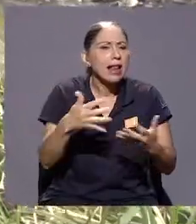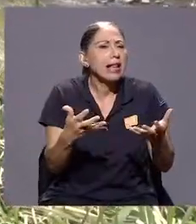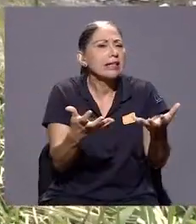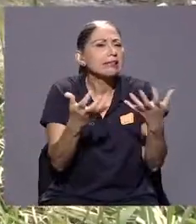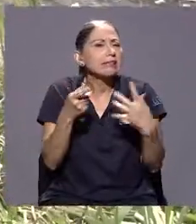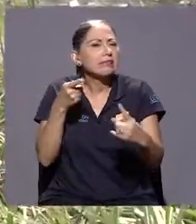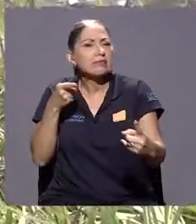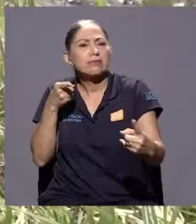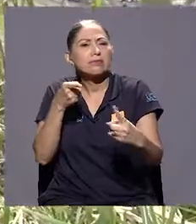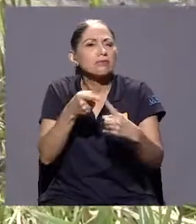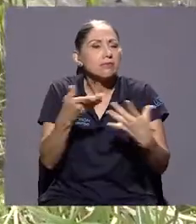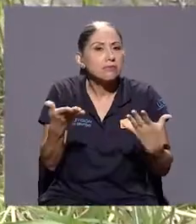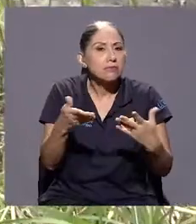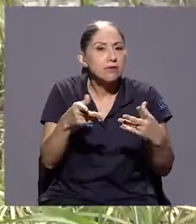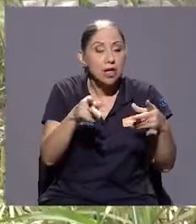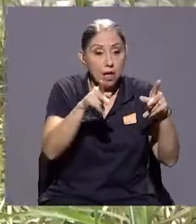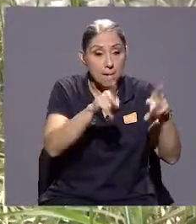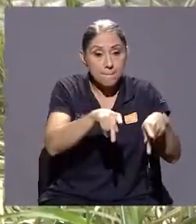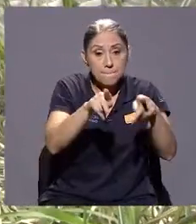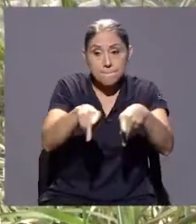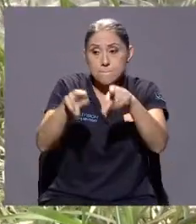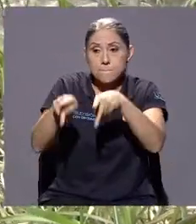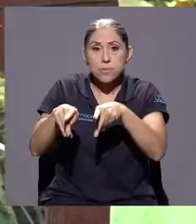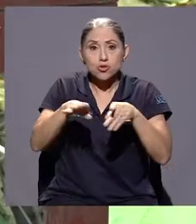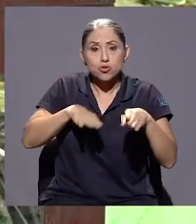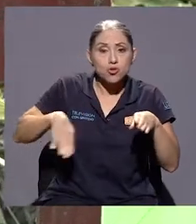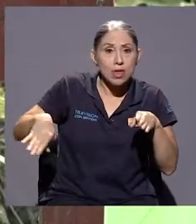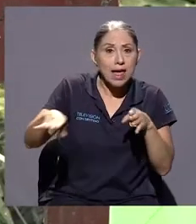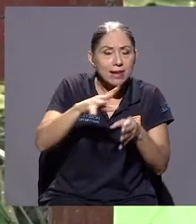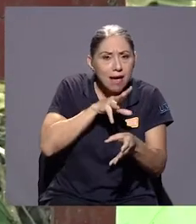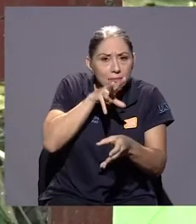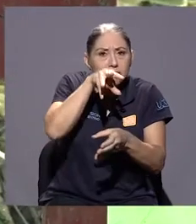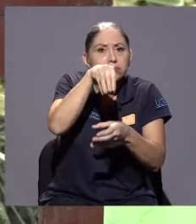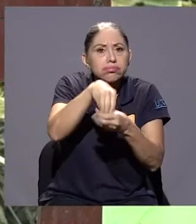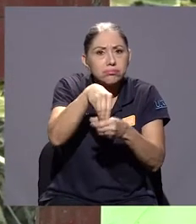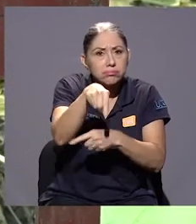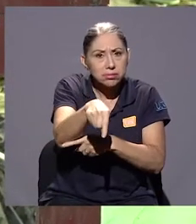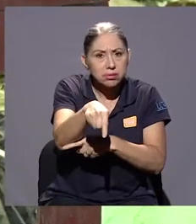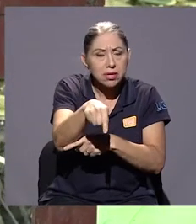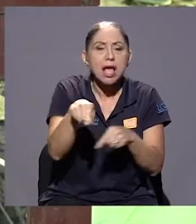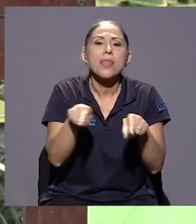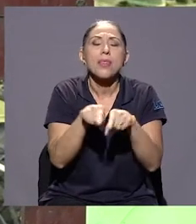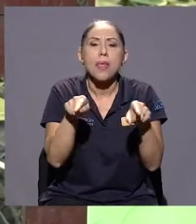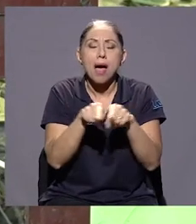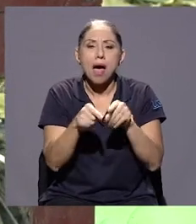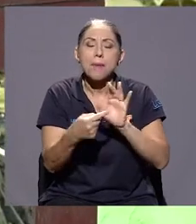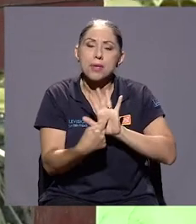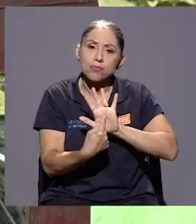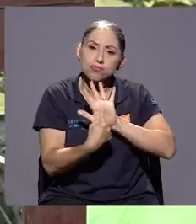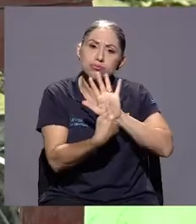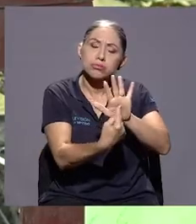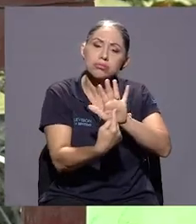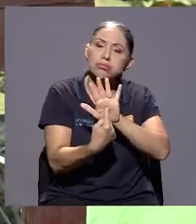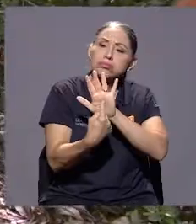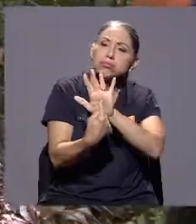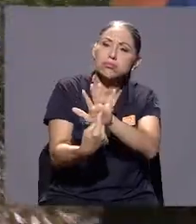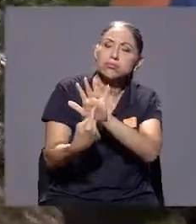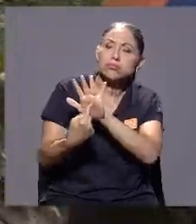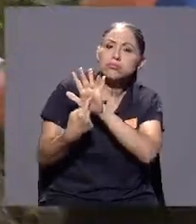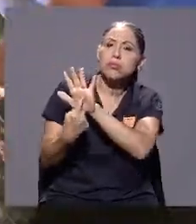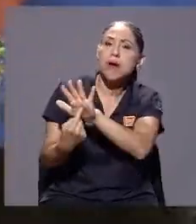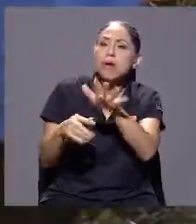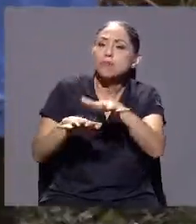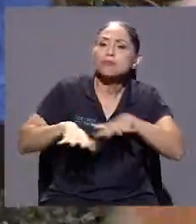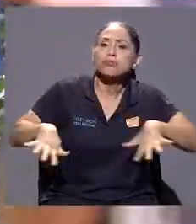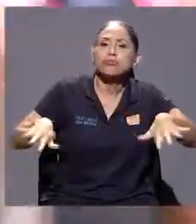hacia un lado involucrar a la ciudadanía pero también visibilizar los espacios digamos naturales en este caso